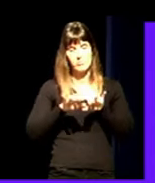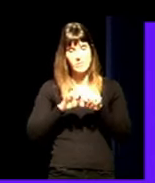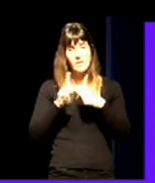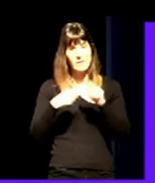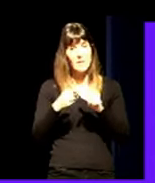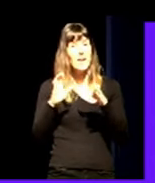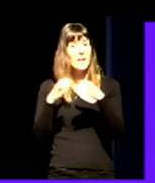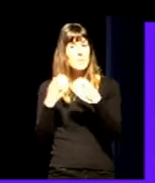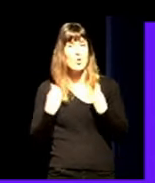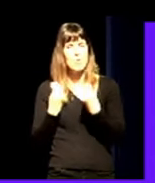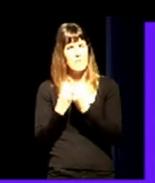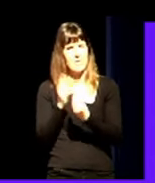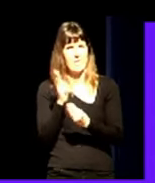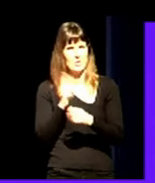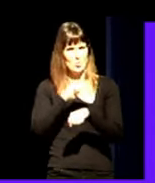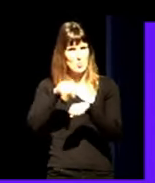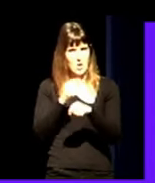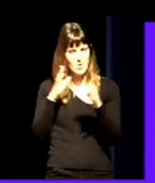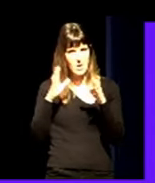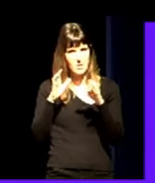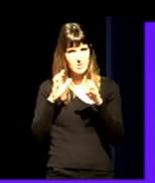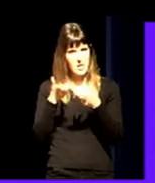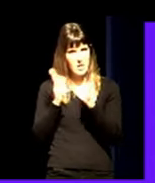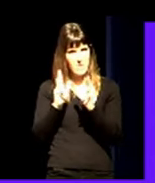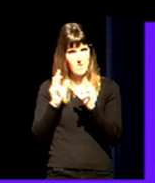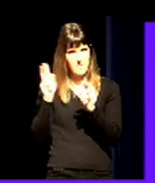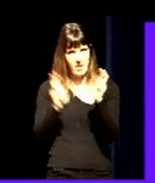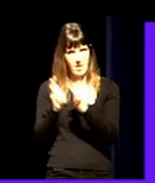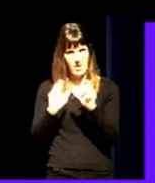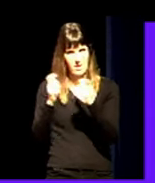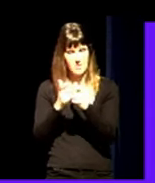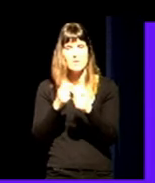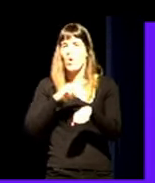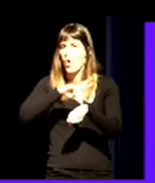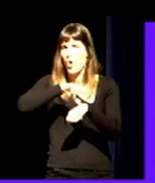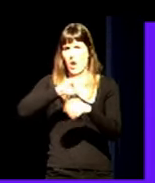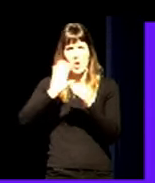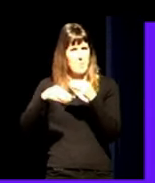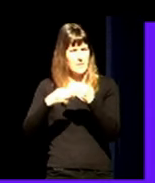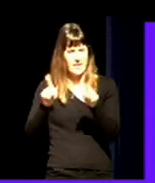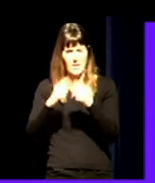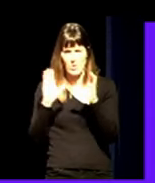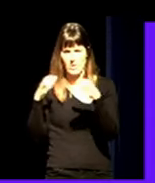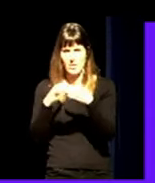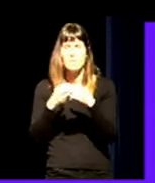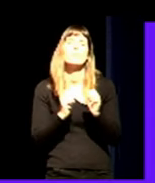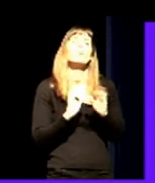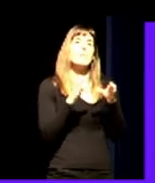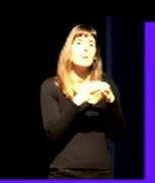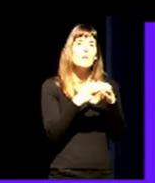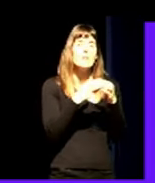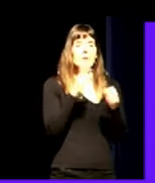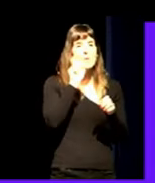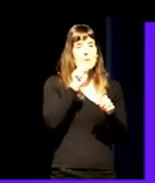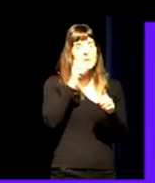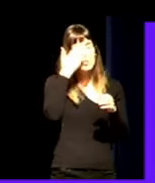de convivencia tenga una hora en la que se pueda reunir, aunque sea complementaria, el equipo de tutores de